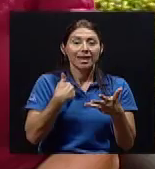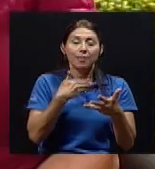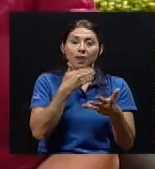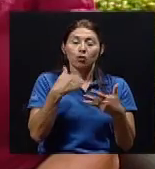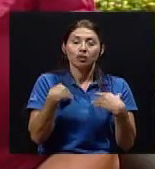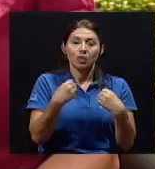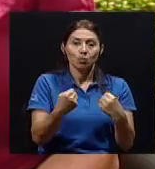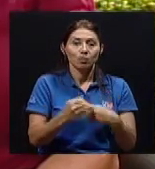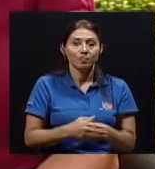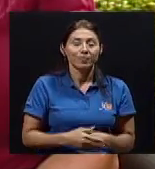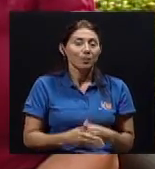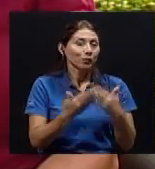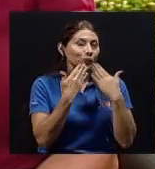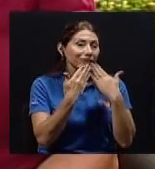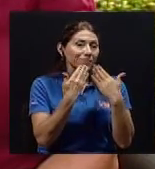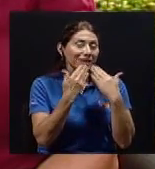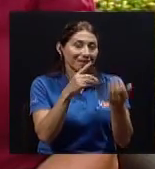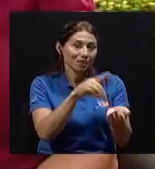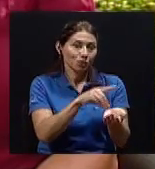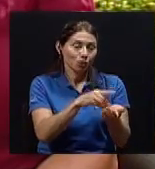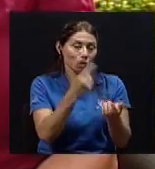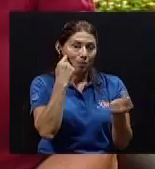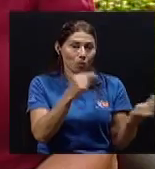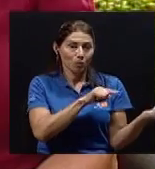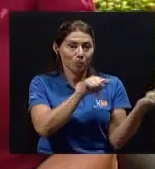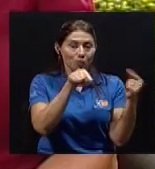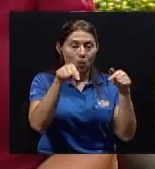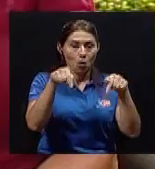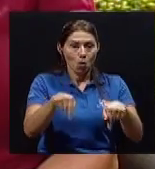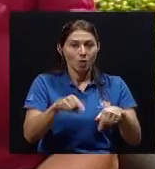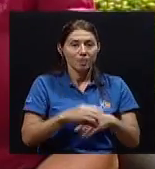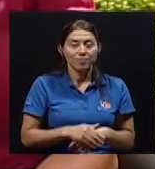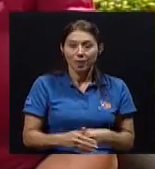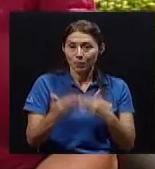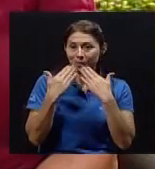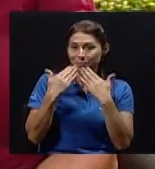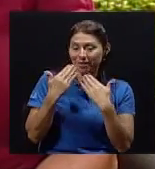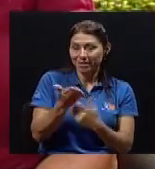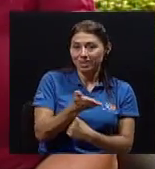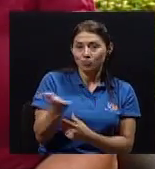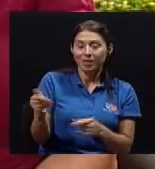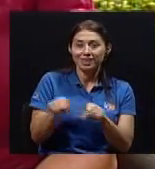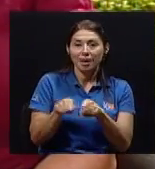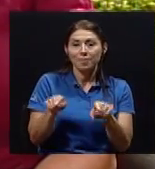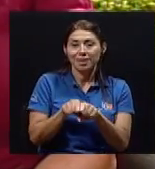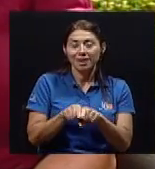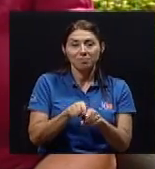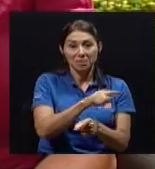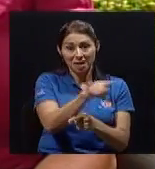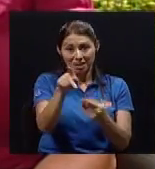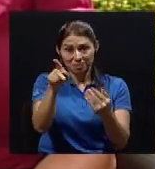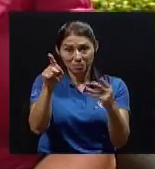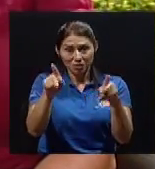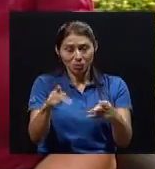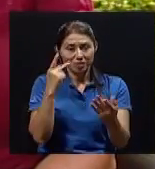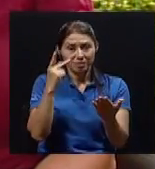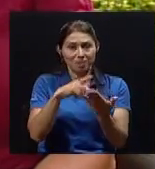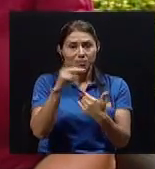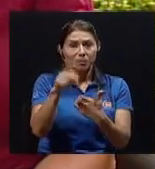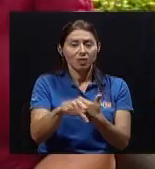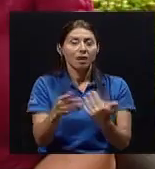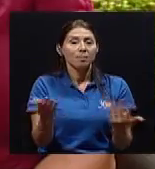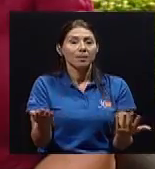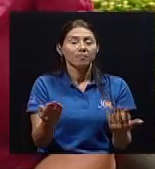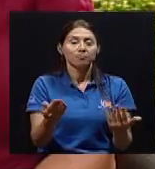general. Muchísimas gracias, doctora, por acompañarnos el día de hoy. Muchísimas gracias a ustedes también y a los televidentes. Ha